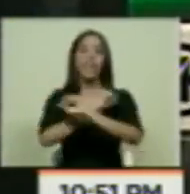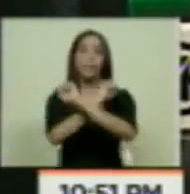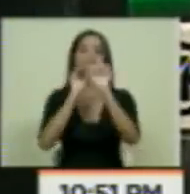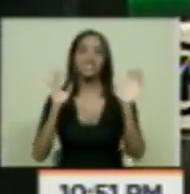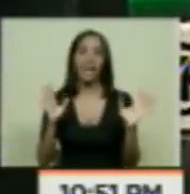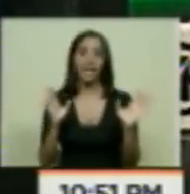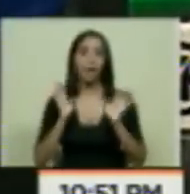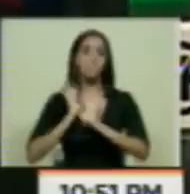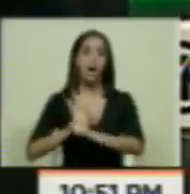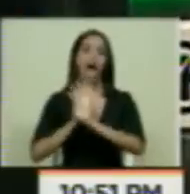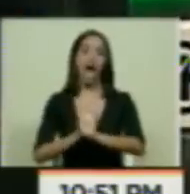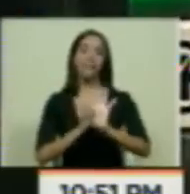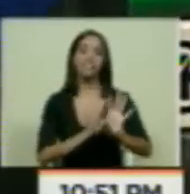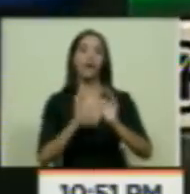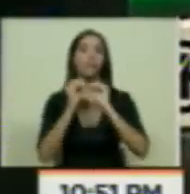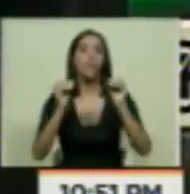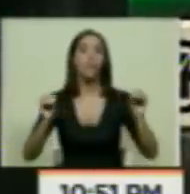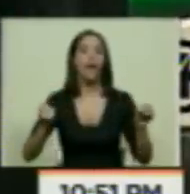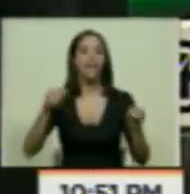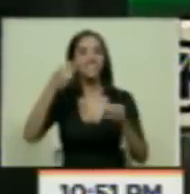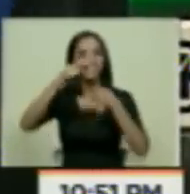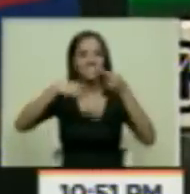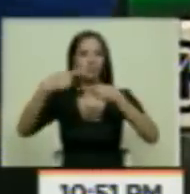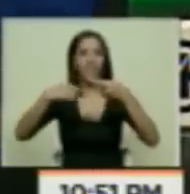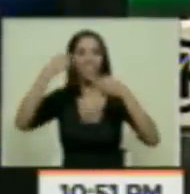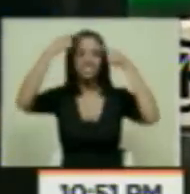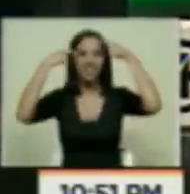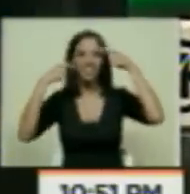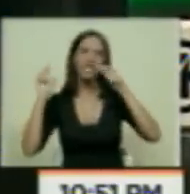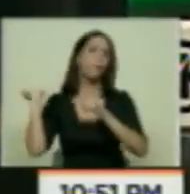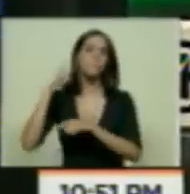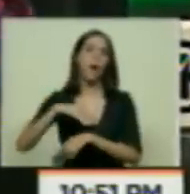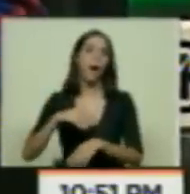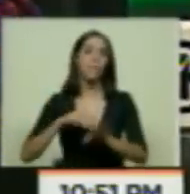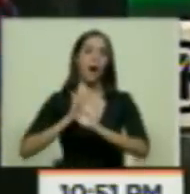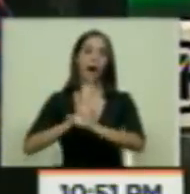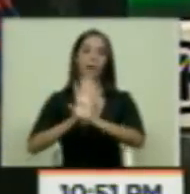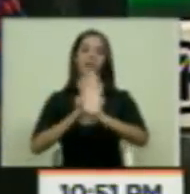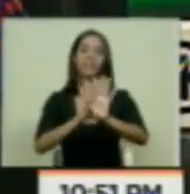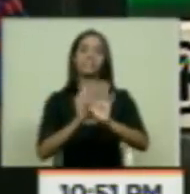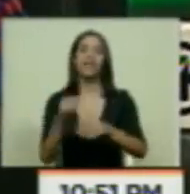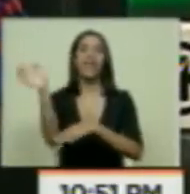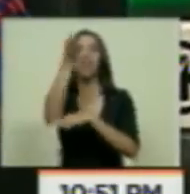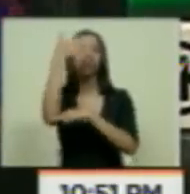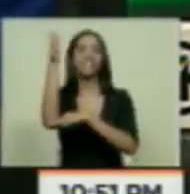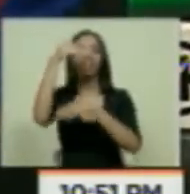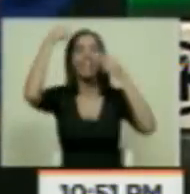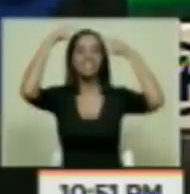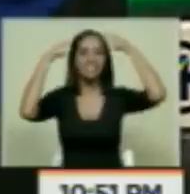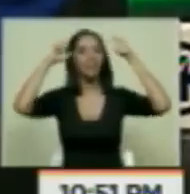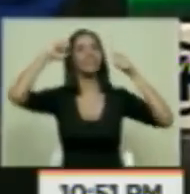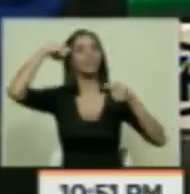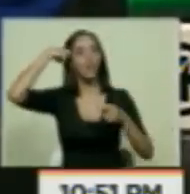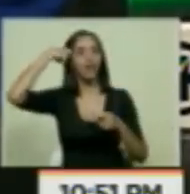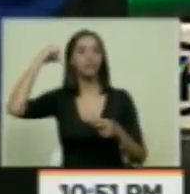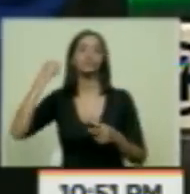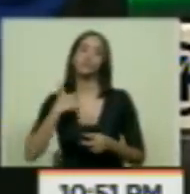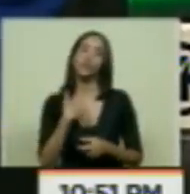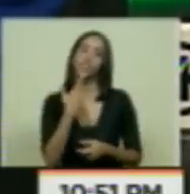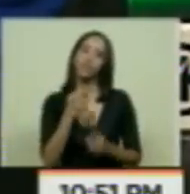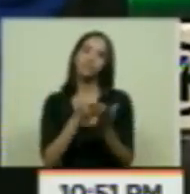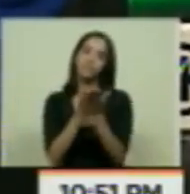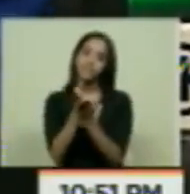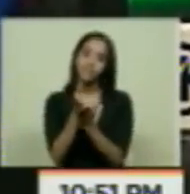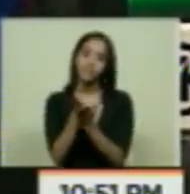pueblo chavista está convocado a esa manifestación, a salir a la calle, a levantar las banderas de Hugo Chávez, y yo sí lo tengo que decir por la calle del